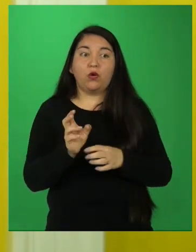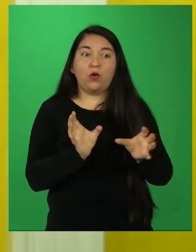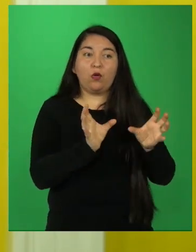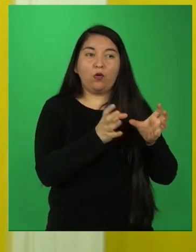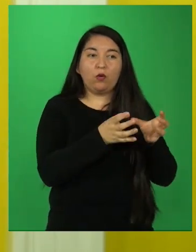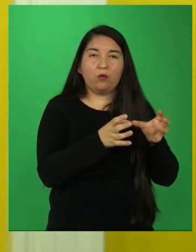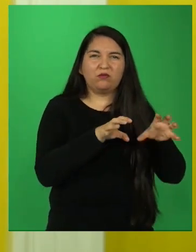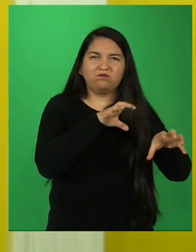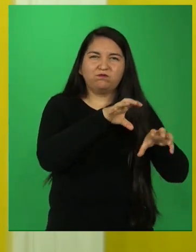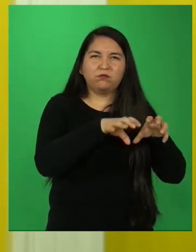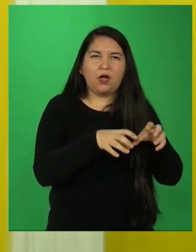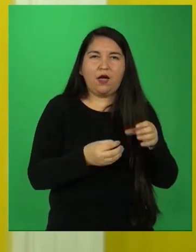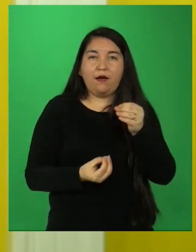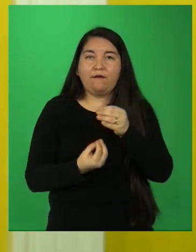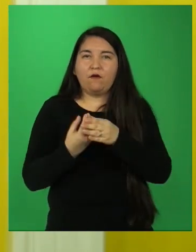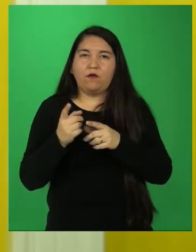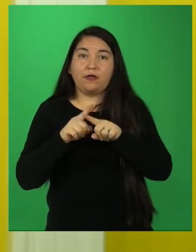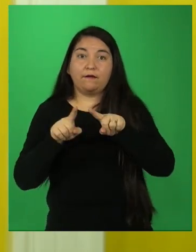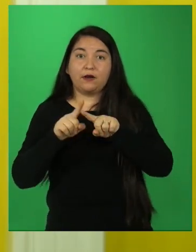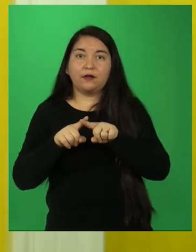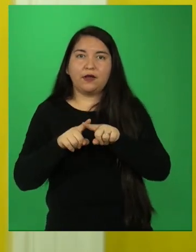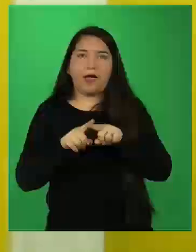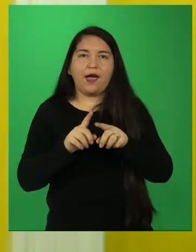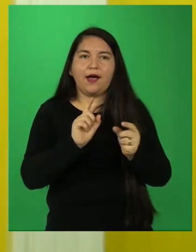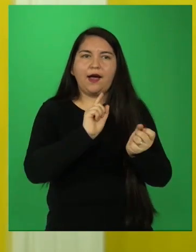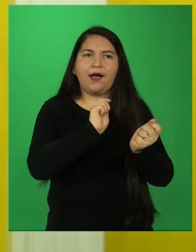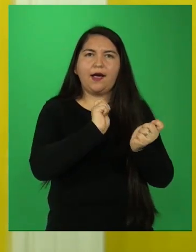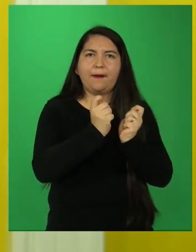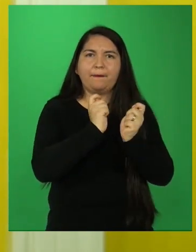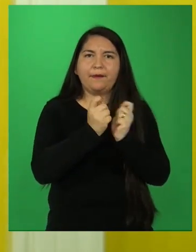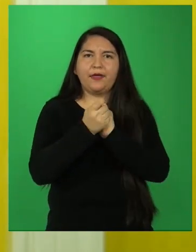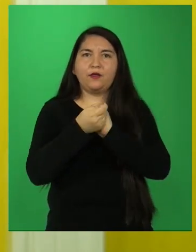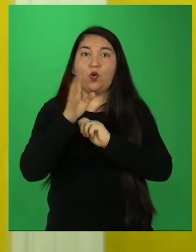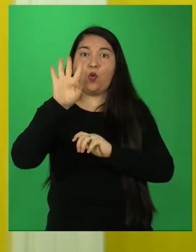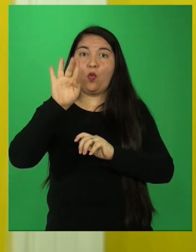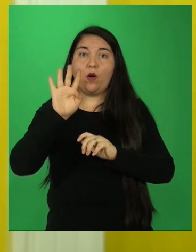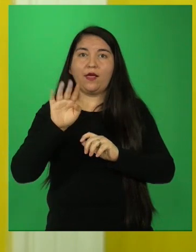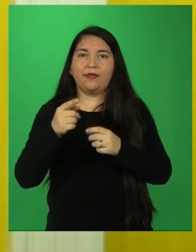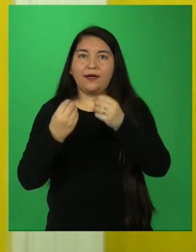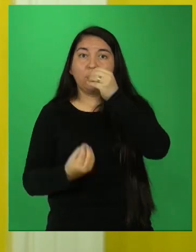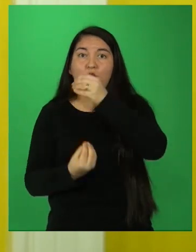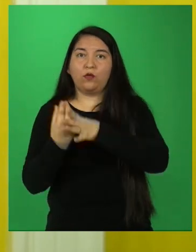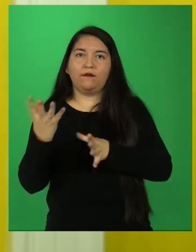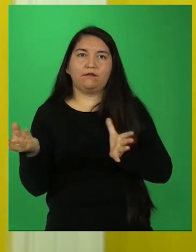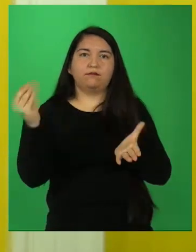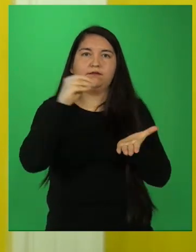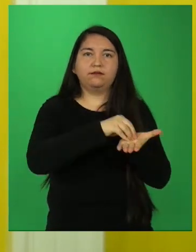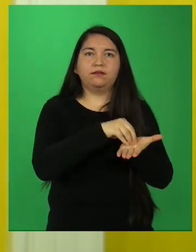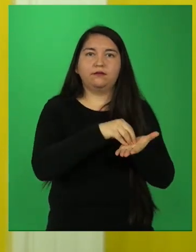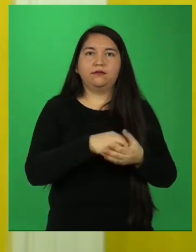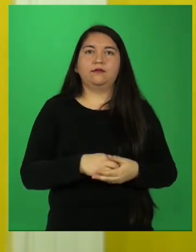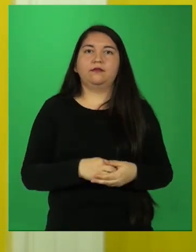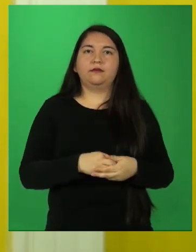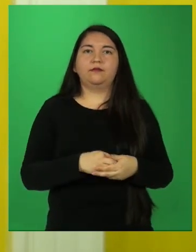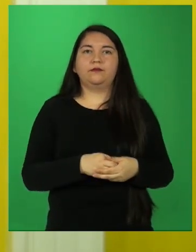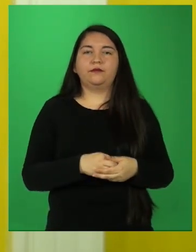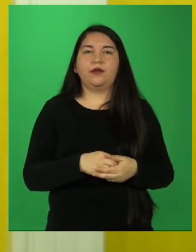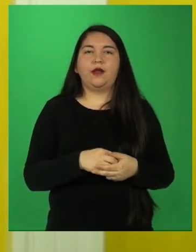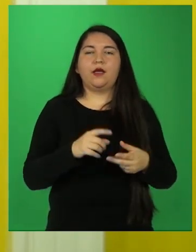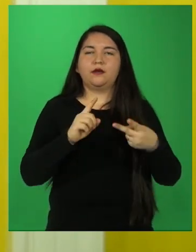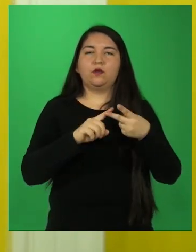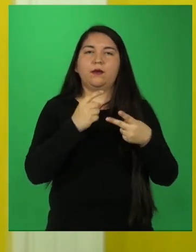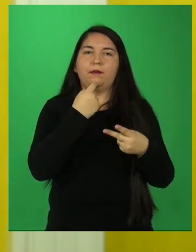le ha ido pasando a lo largo del tiempo que han ido adquiriendo otras cualidades en distintos ambientes. Y segunda